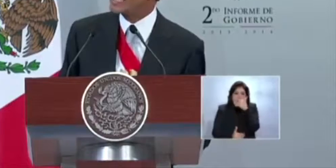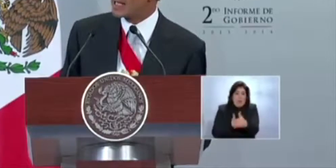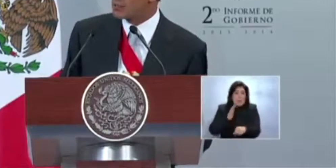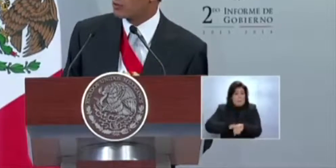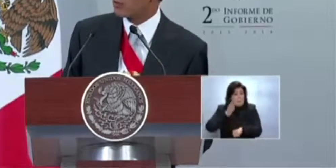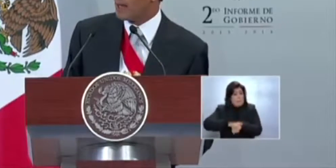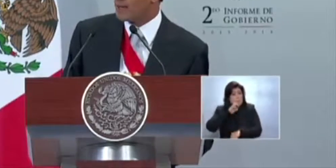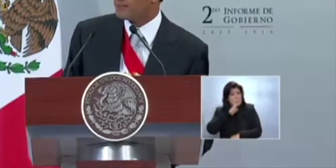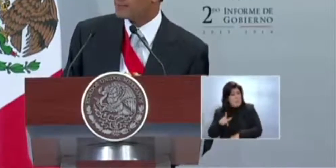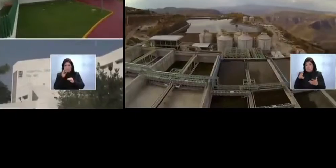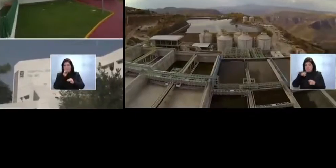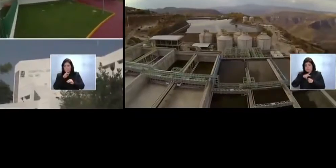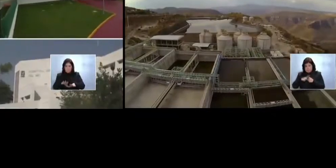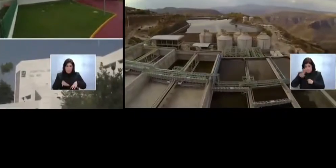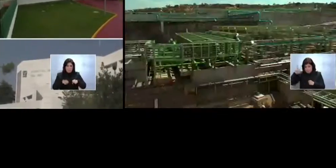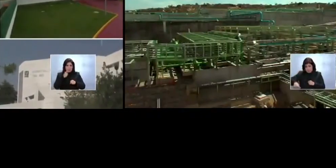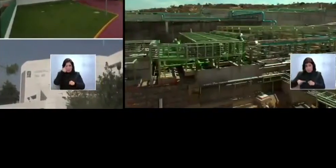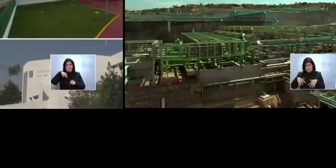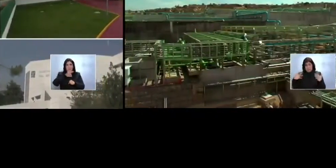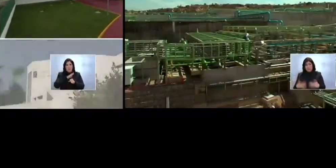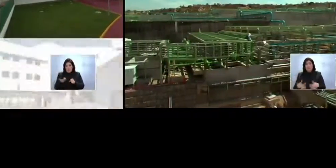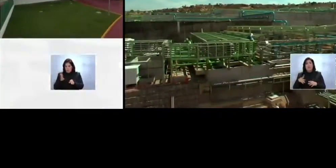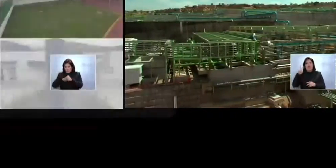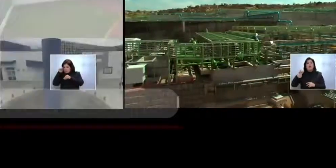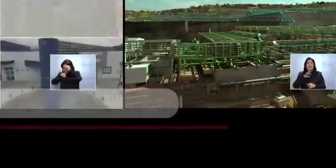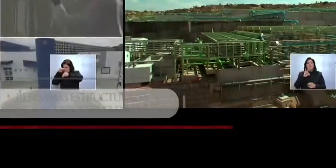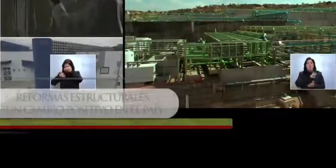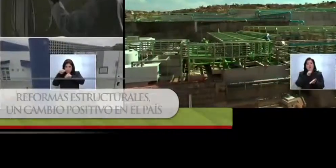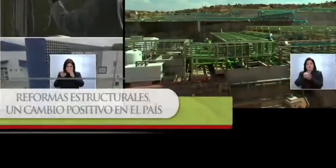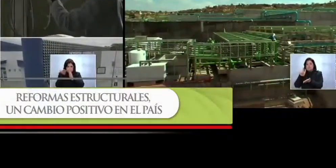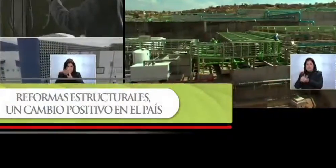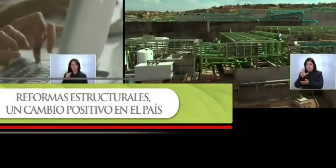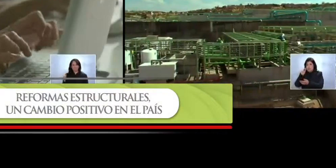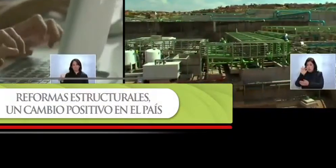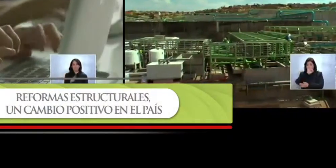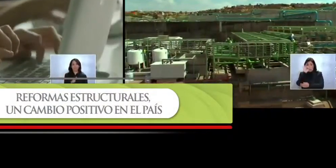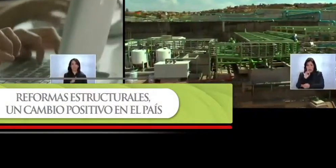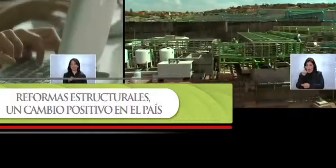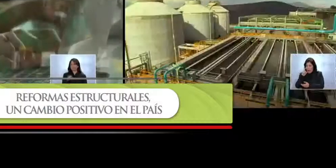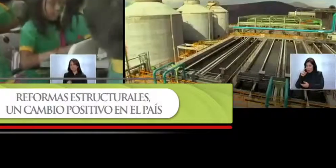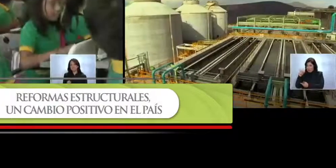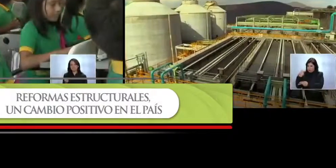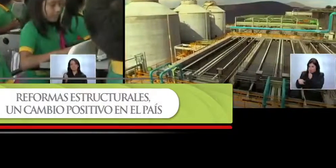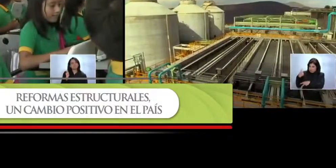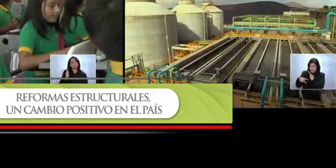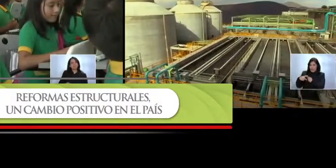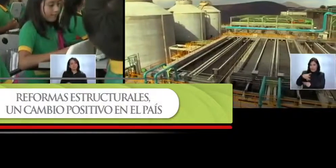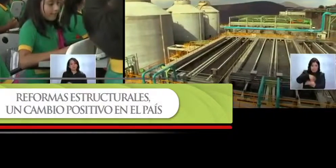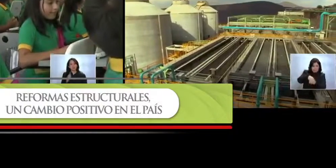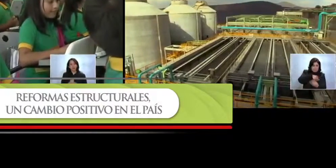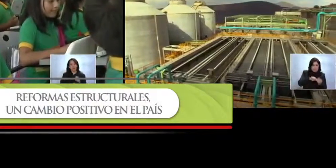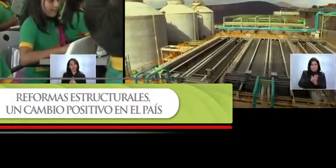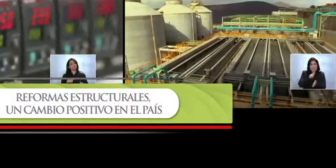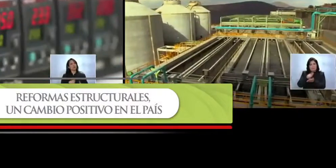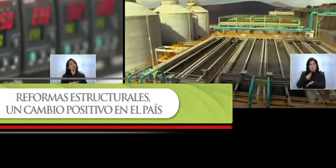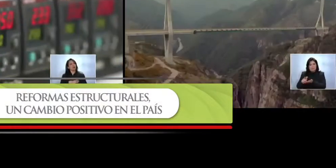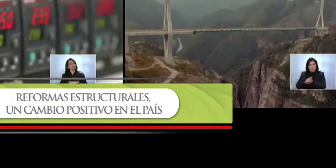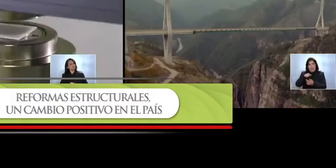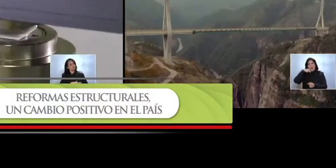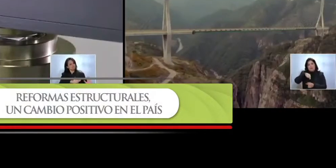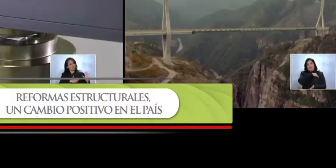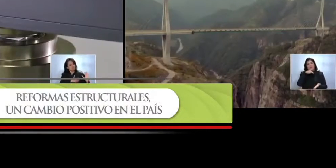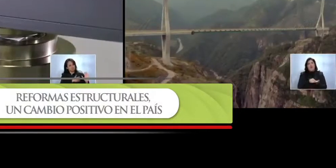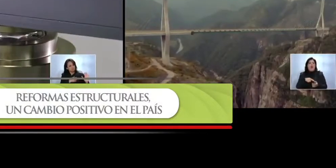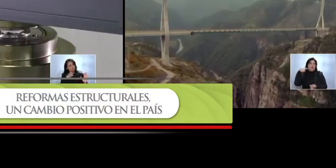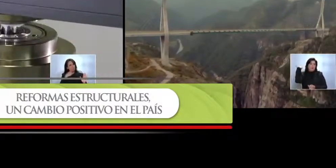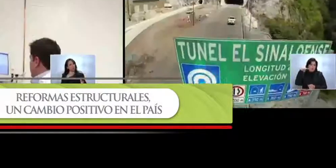y liderazgo global. A 21 meses de arduo trabajo de transformación, México se mueve en paz, con más infraestructura y un paquete